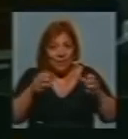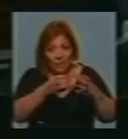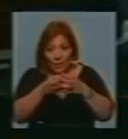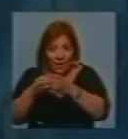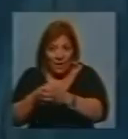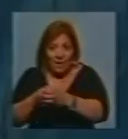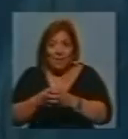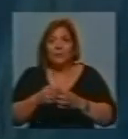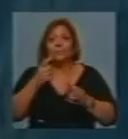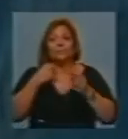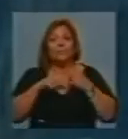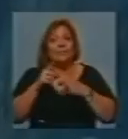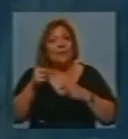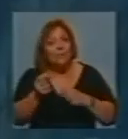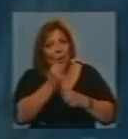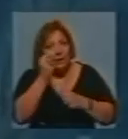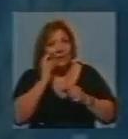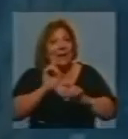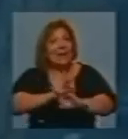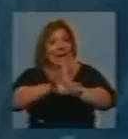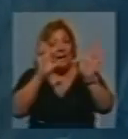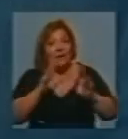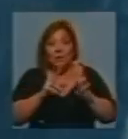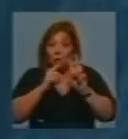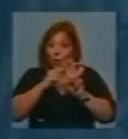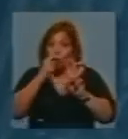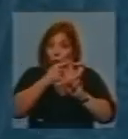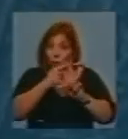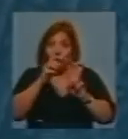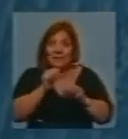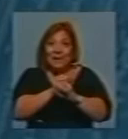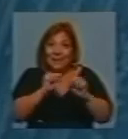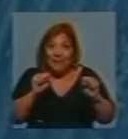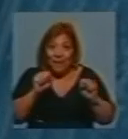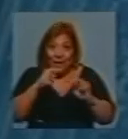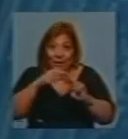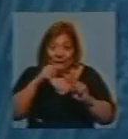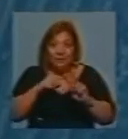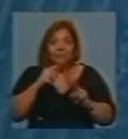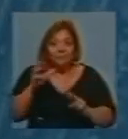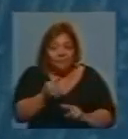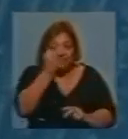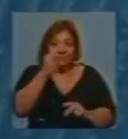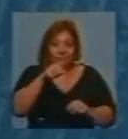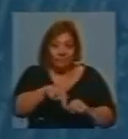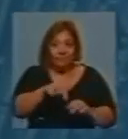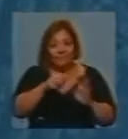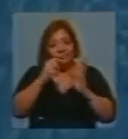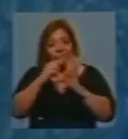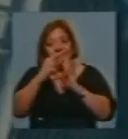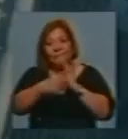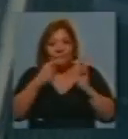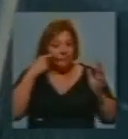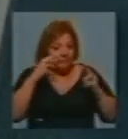las explosiones. Es importante clarificar que 2 y solo 2 artefactos explosivos fueron encontrados en la zona. El resto de paquetes